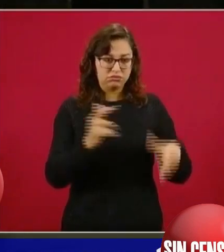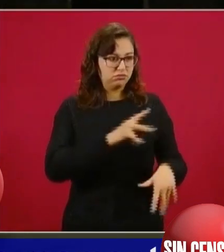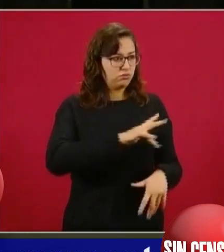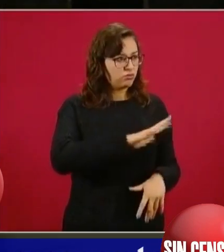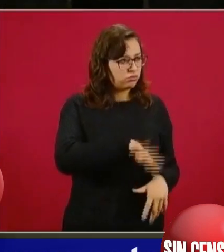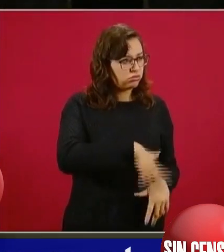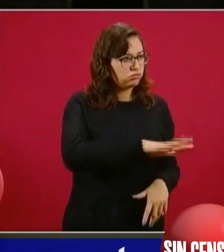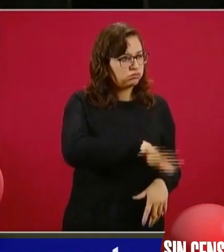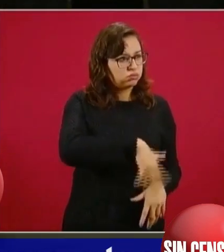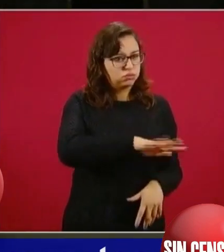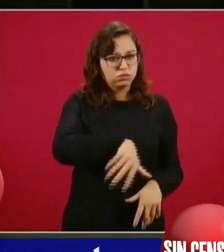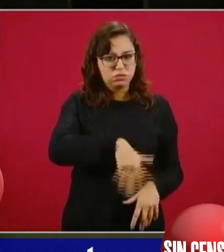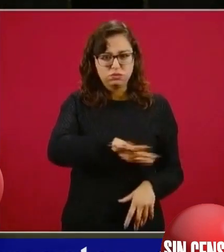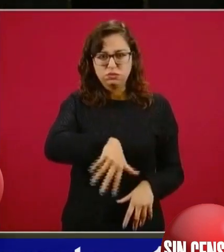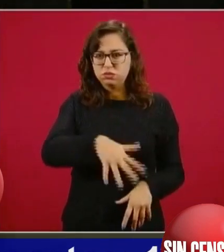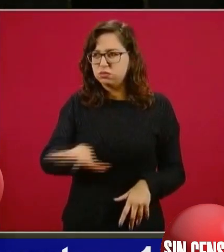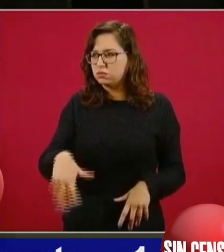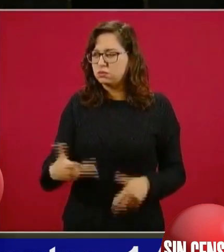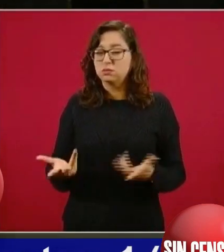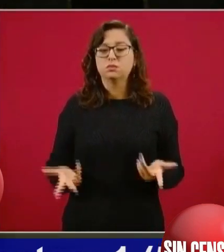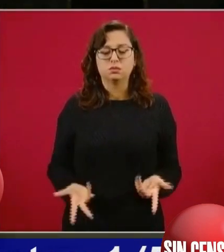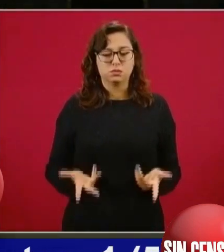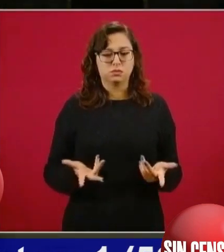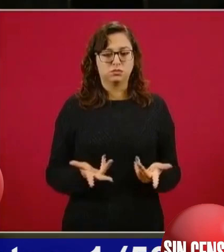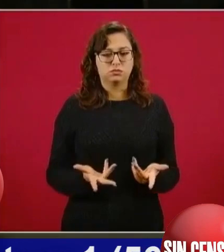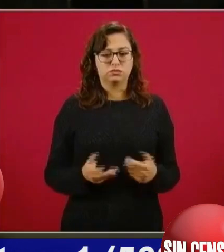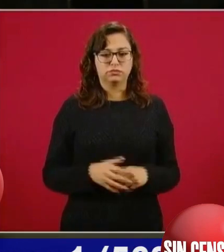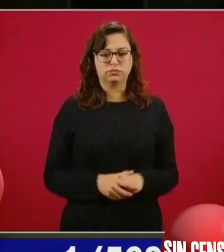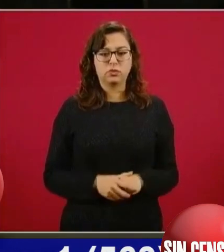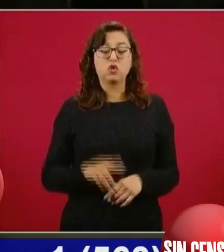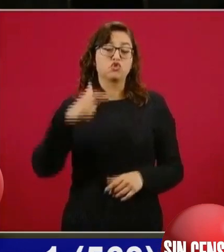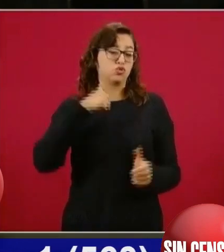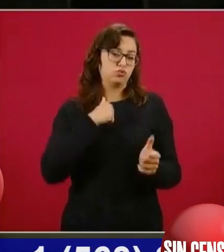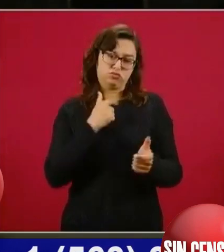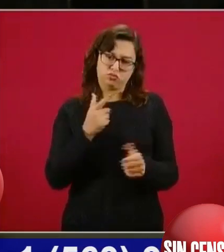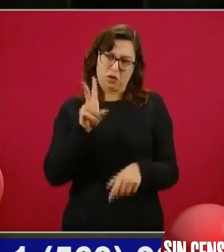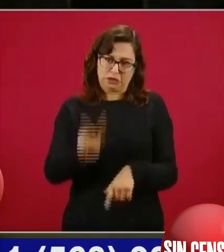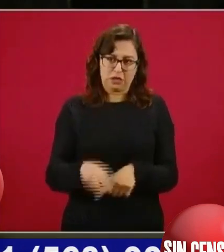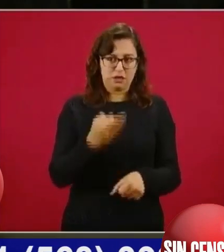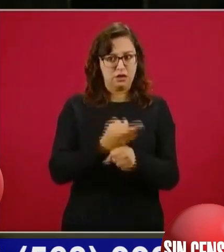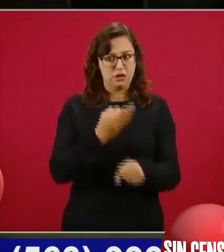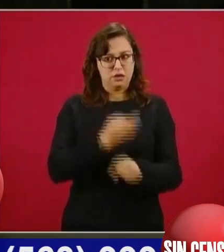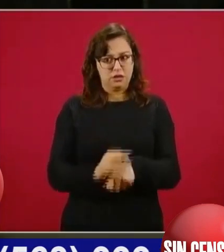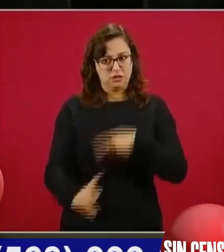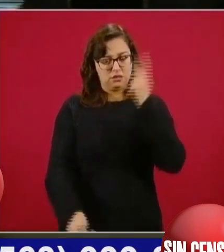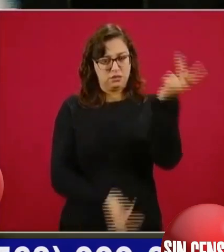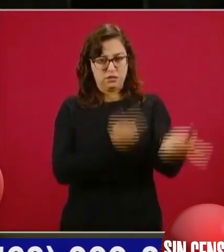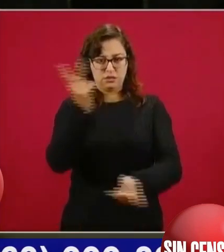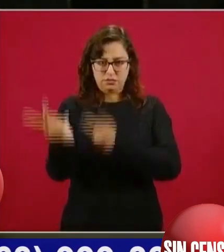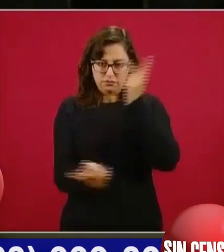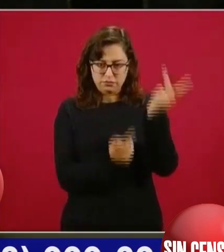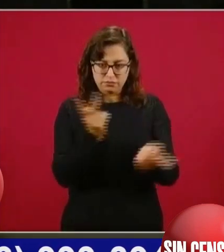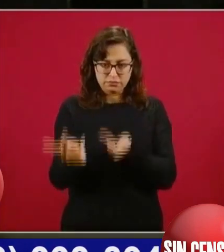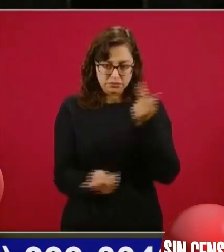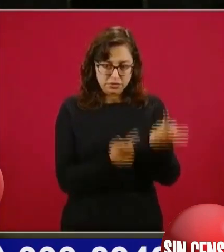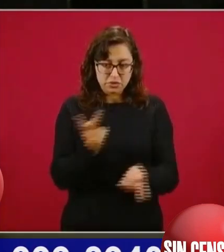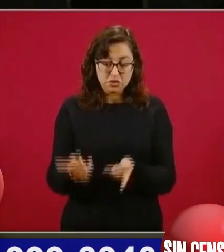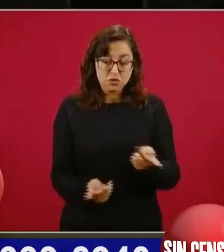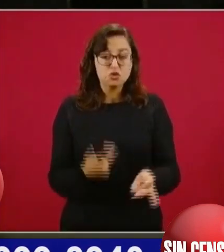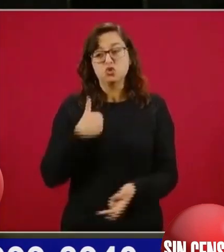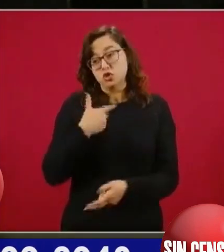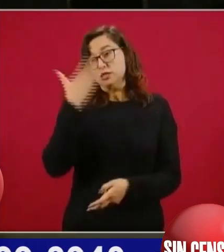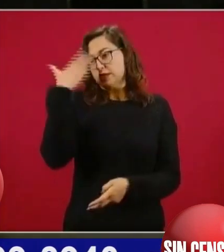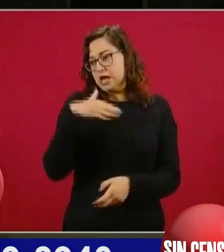aquí básicamente voy a hacerle una serie de preguntas que entiendo que no están en las instancias que